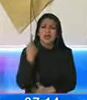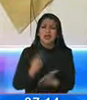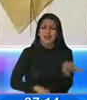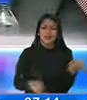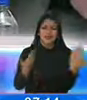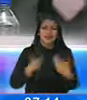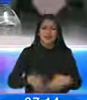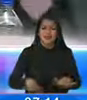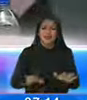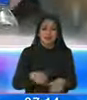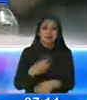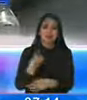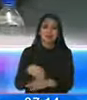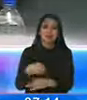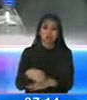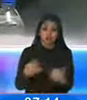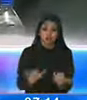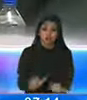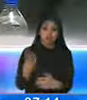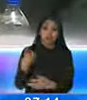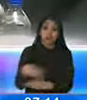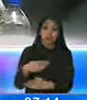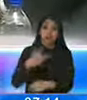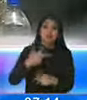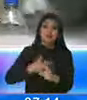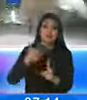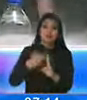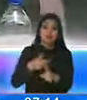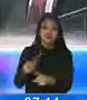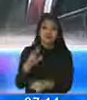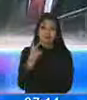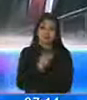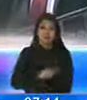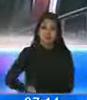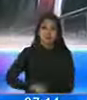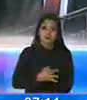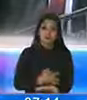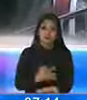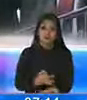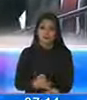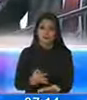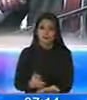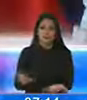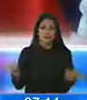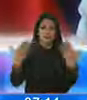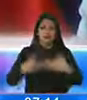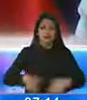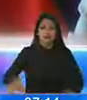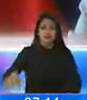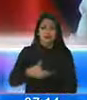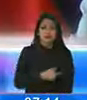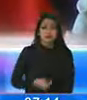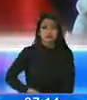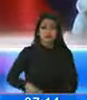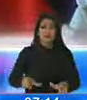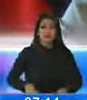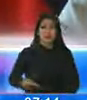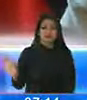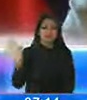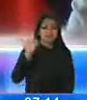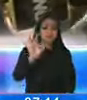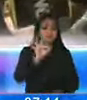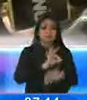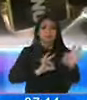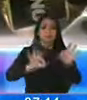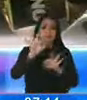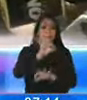pues se espera que este miércoles, una vez cumplidos los 3 meses de ausencia del vicepresidente en el cargo, el presidente Lenín Moreno envíe la terna para su